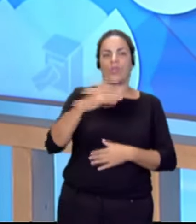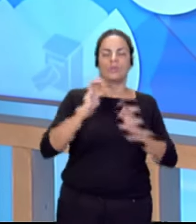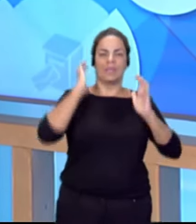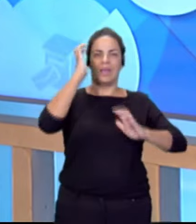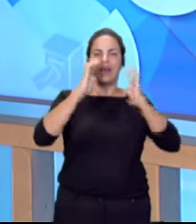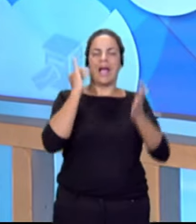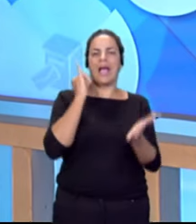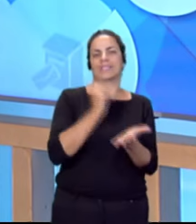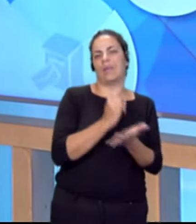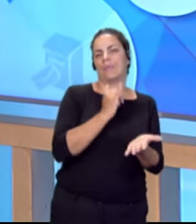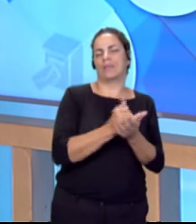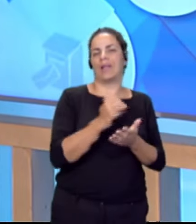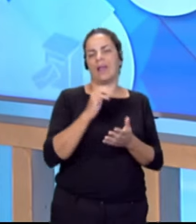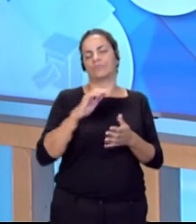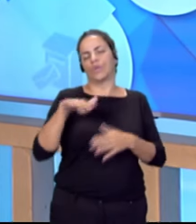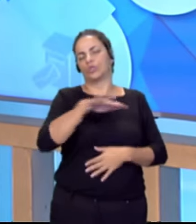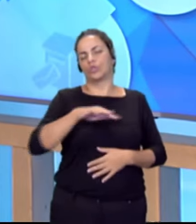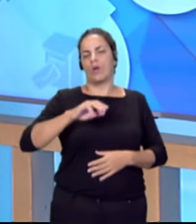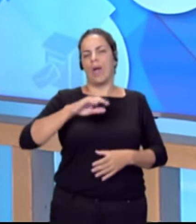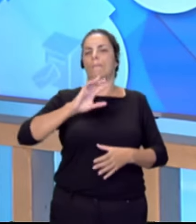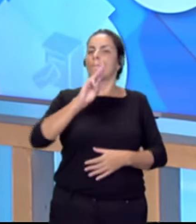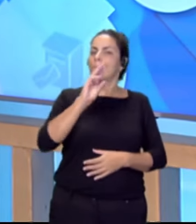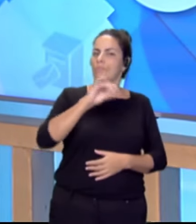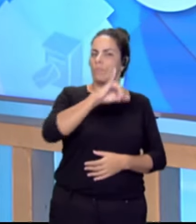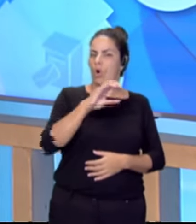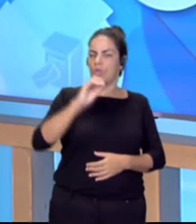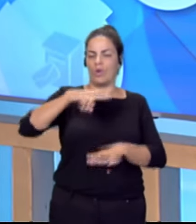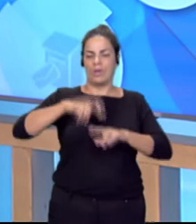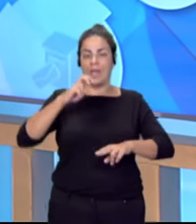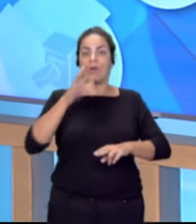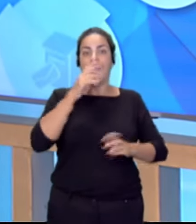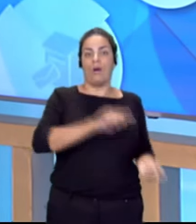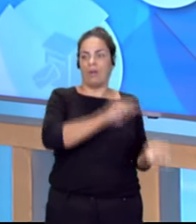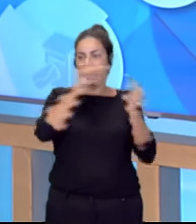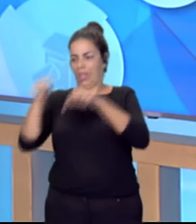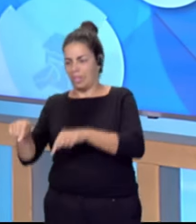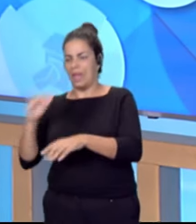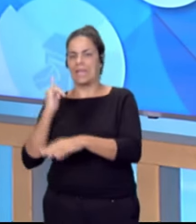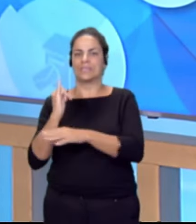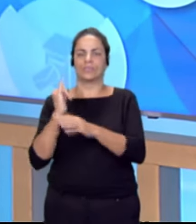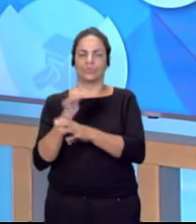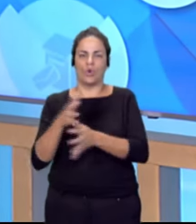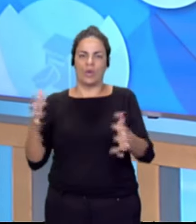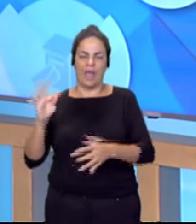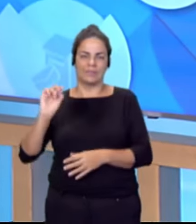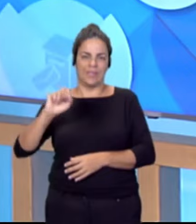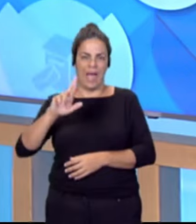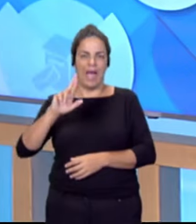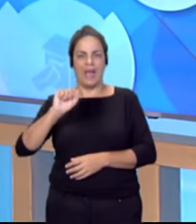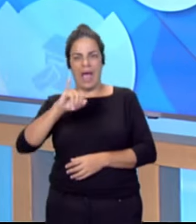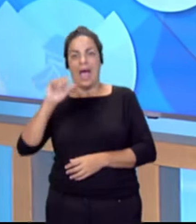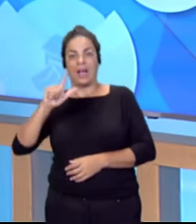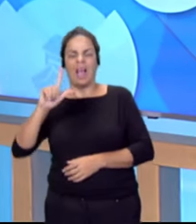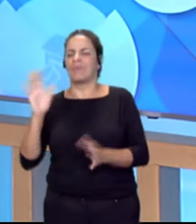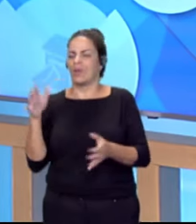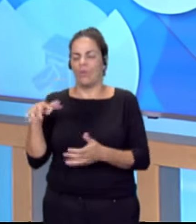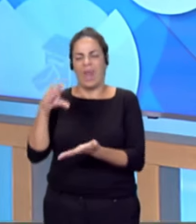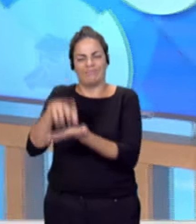Negro. Ahora lo han trasladado al Instituto Gran Tarajal, pero no cuenta con las instalaciones adecuadas. Sus